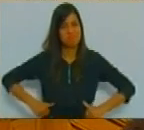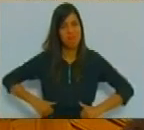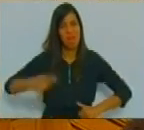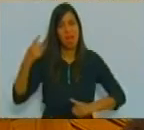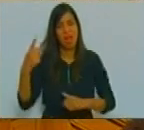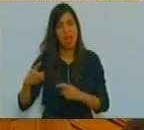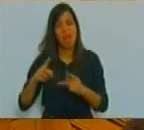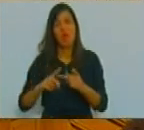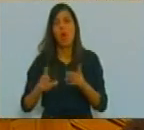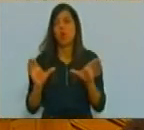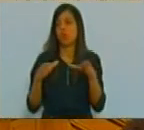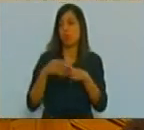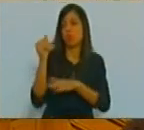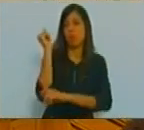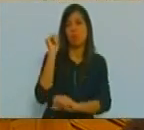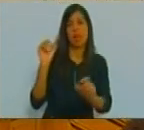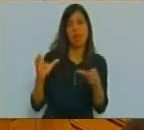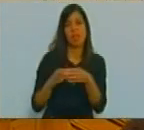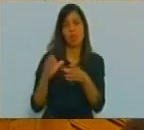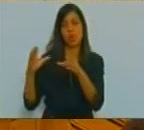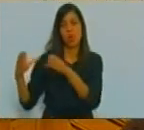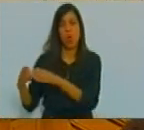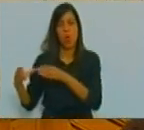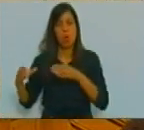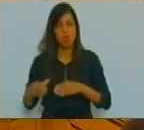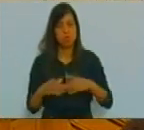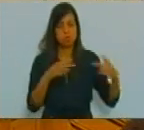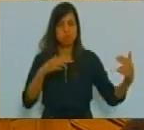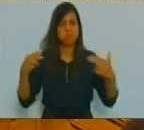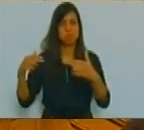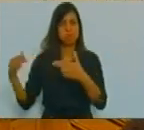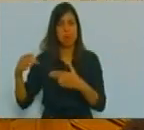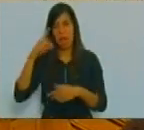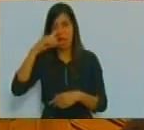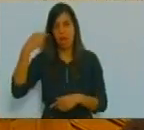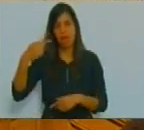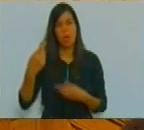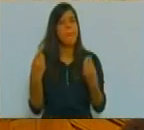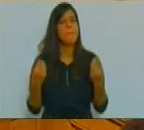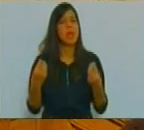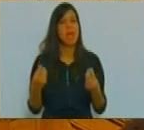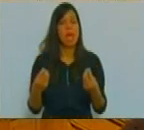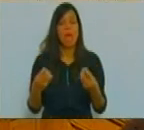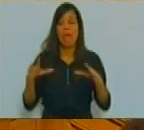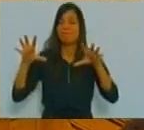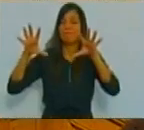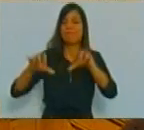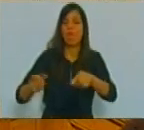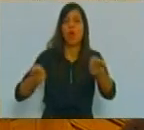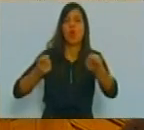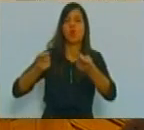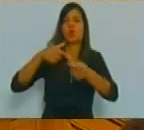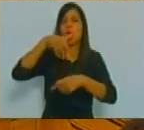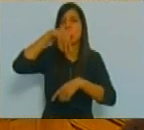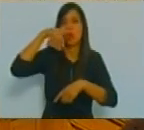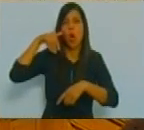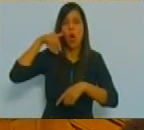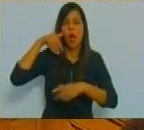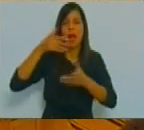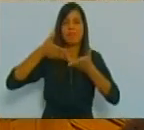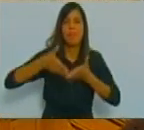bandas criminales entre trabajadores es para controlar la salida de la droga que sale por ese puerto